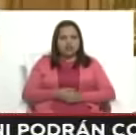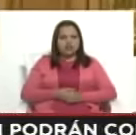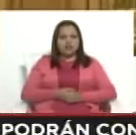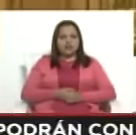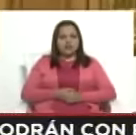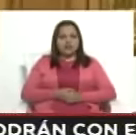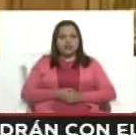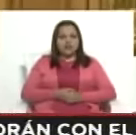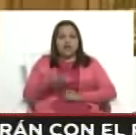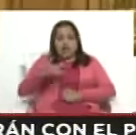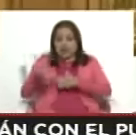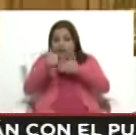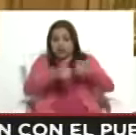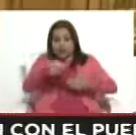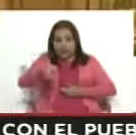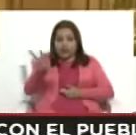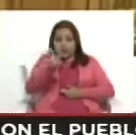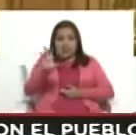Trajeron la CIA para acá.